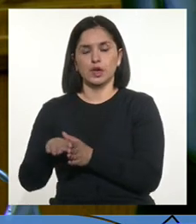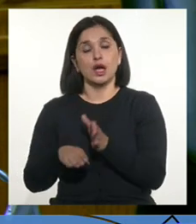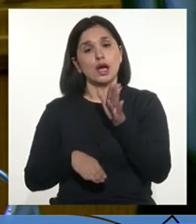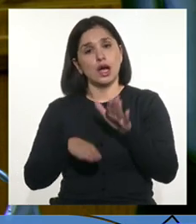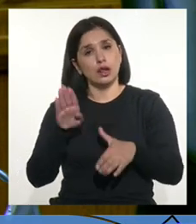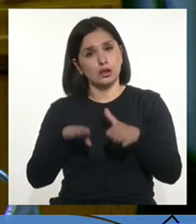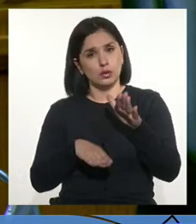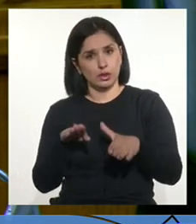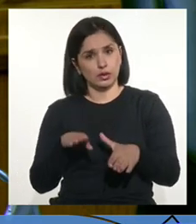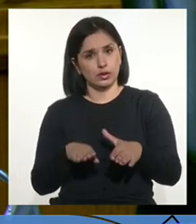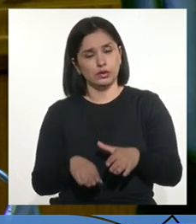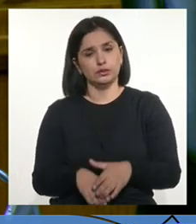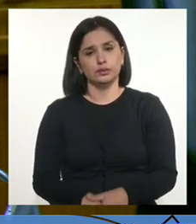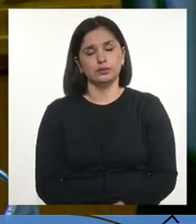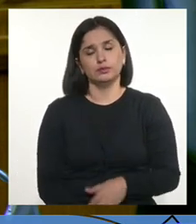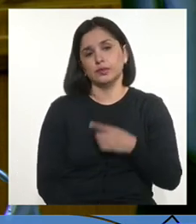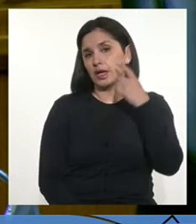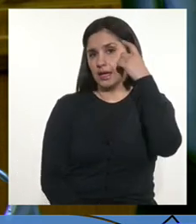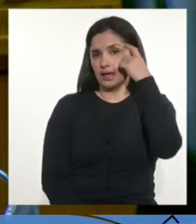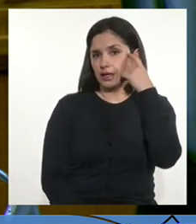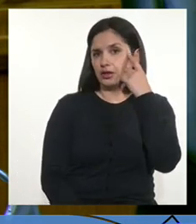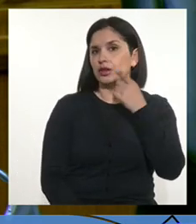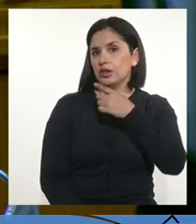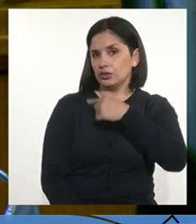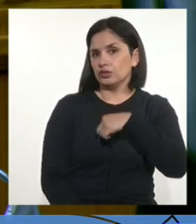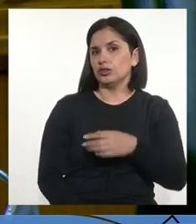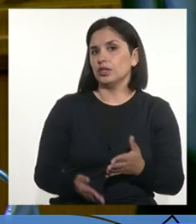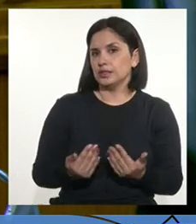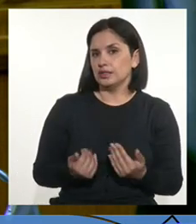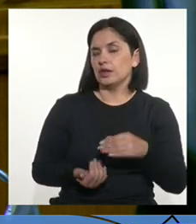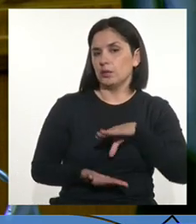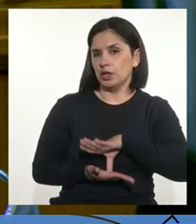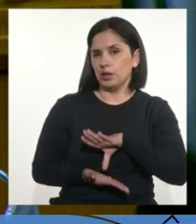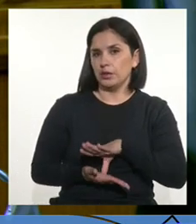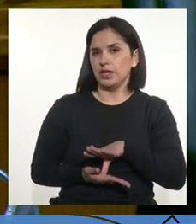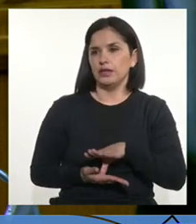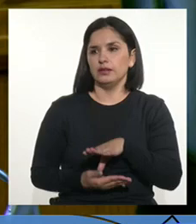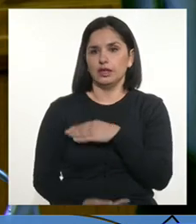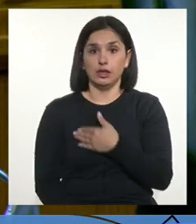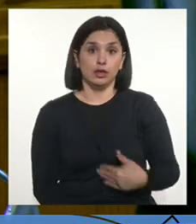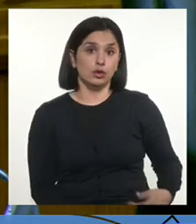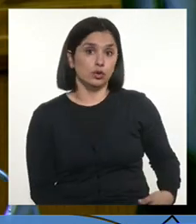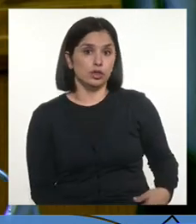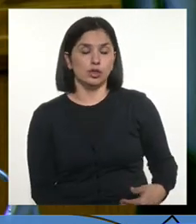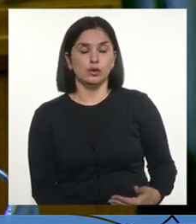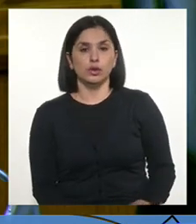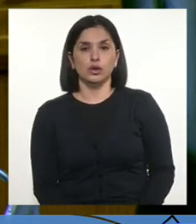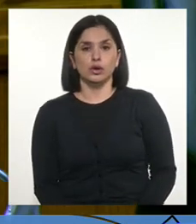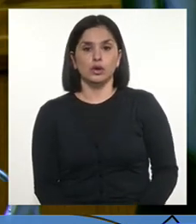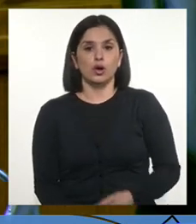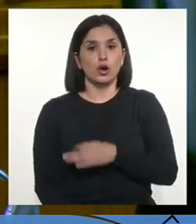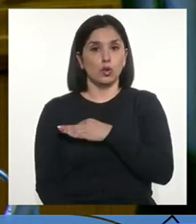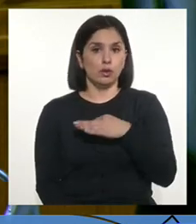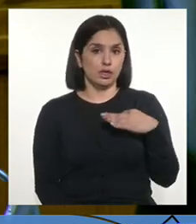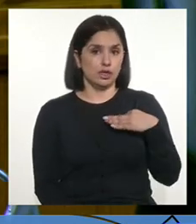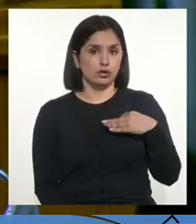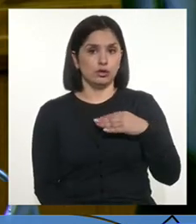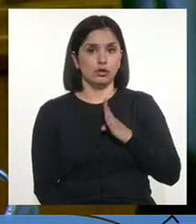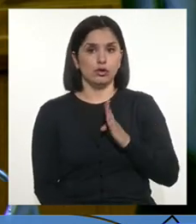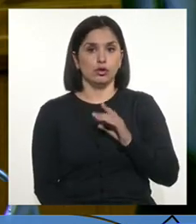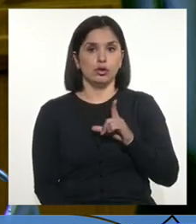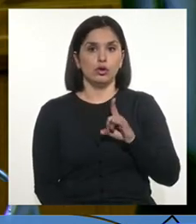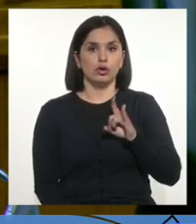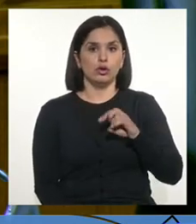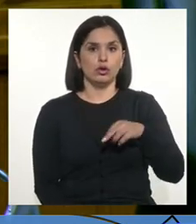y esto es algo que creo que nosotros nos hace mucha falta en el país quizá el ejecutivo el ministro volumen no